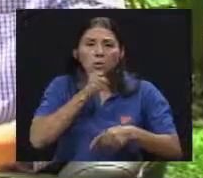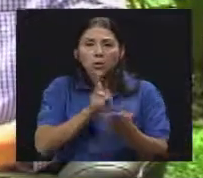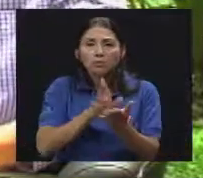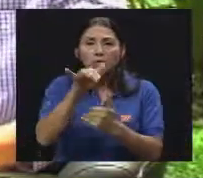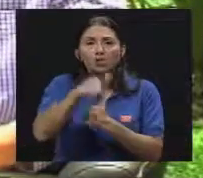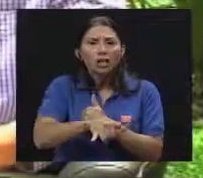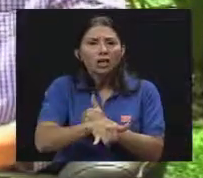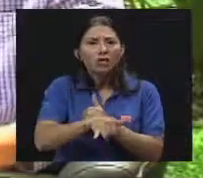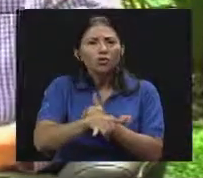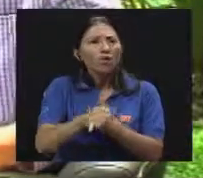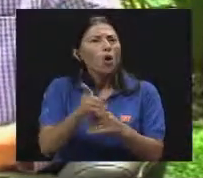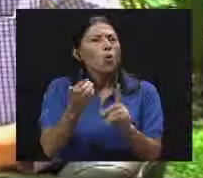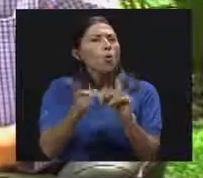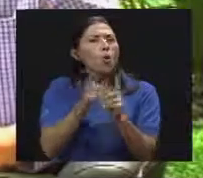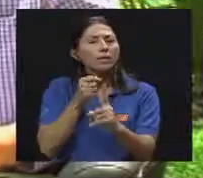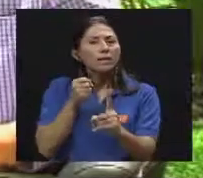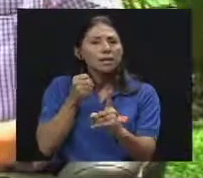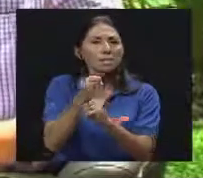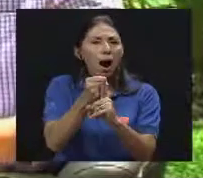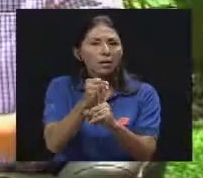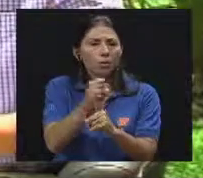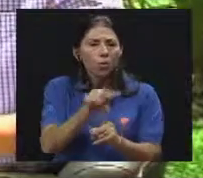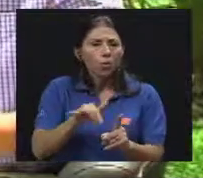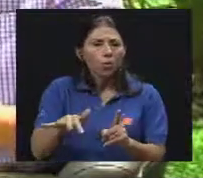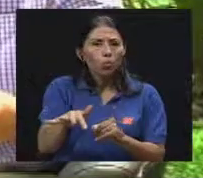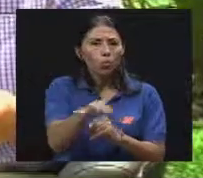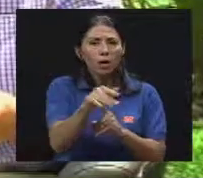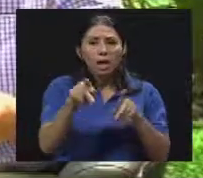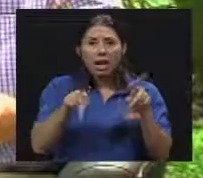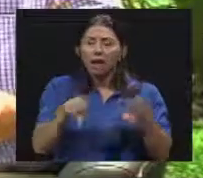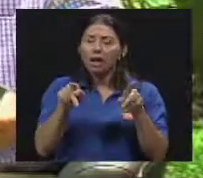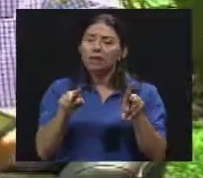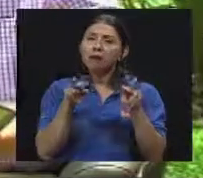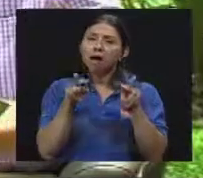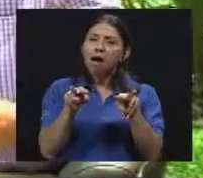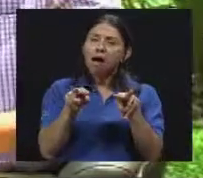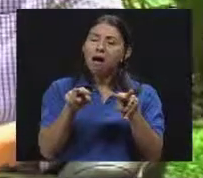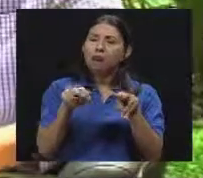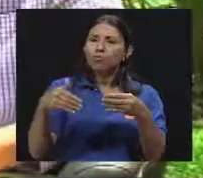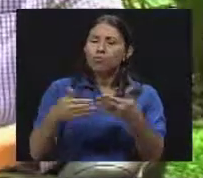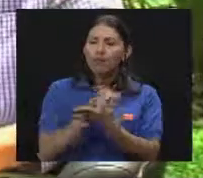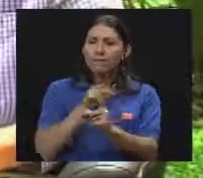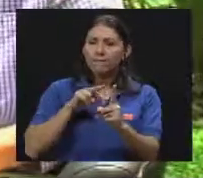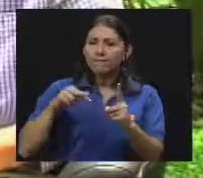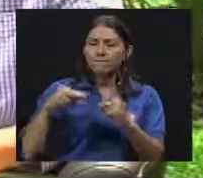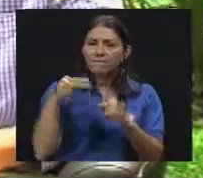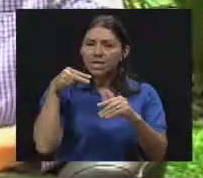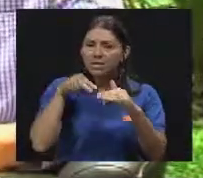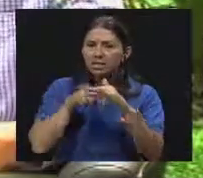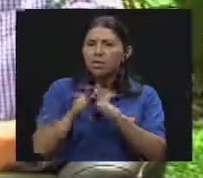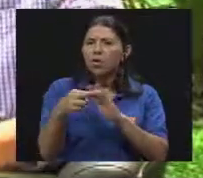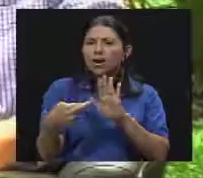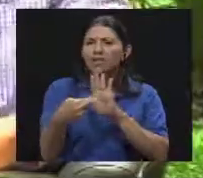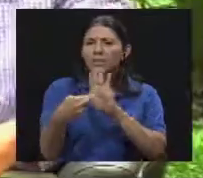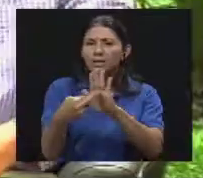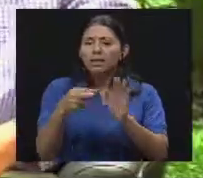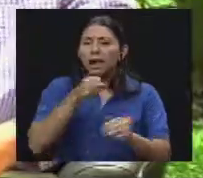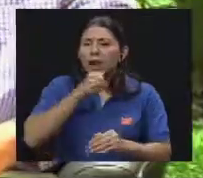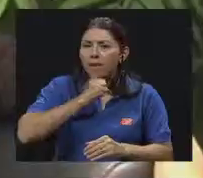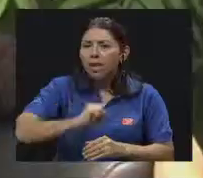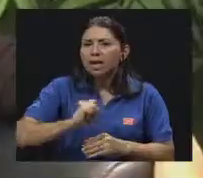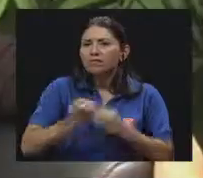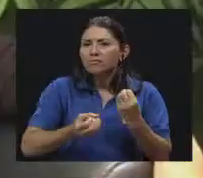proyectos, y cómo ha recibido la gente esta nueva visión acerca de lo que representa la